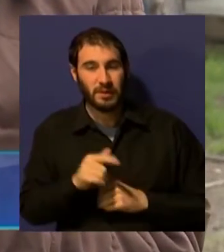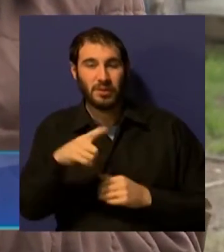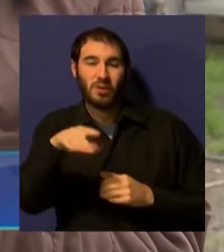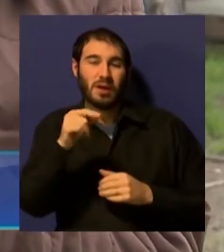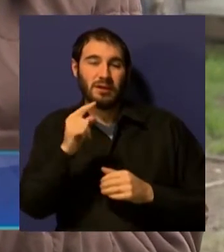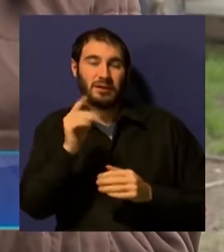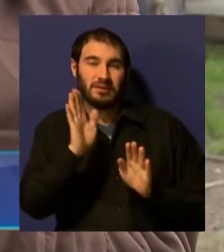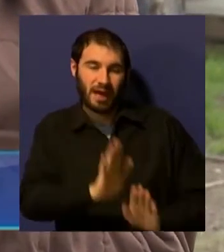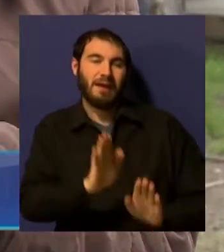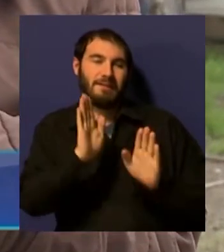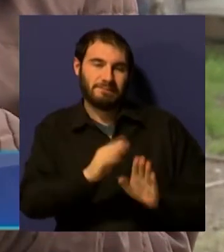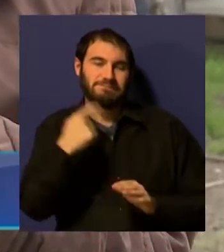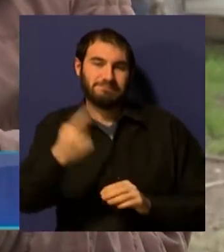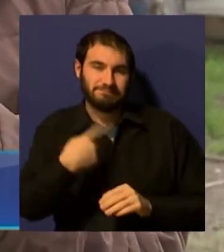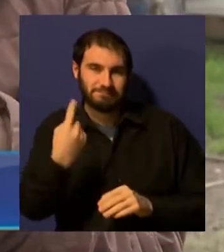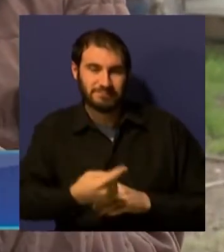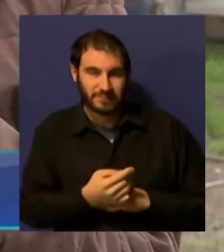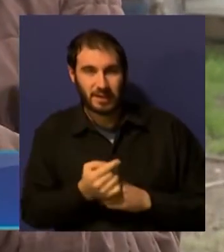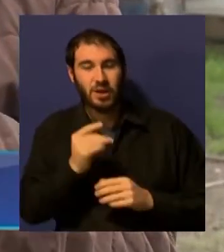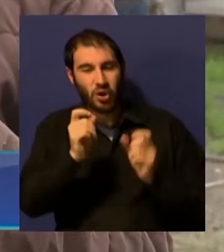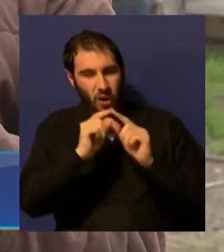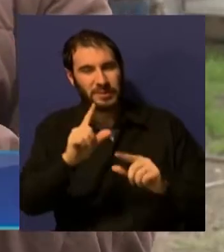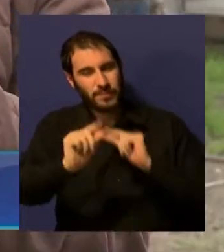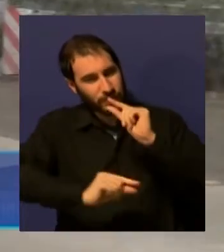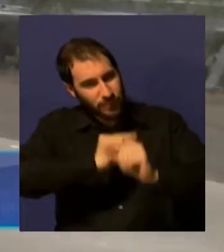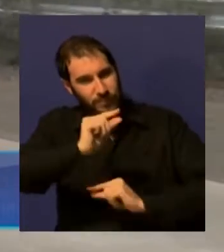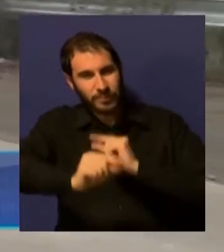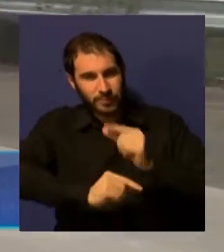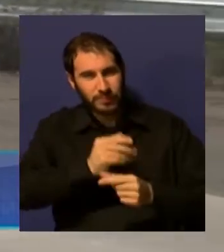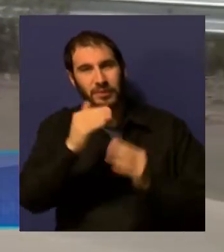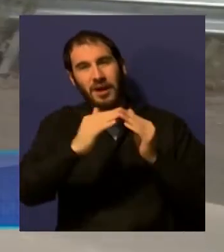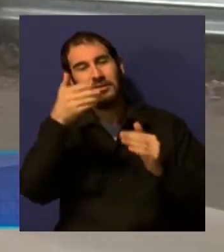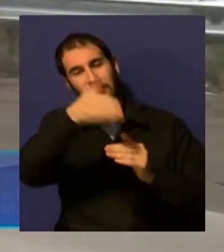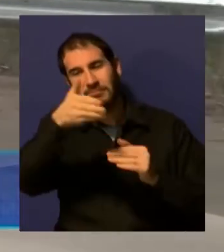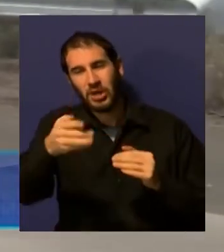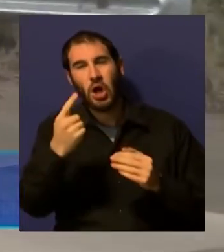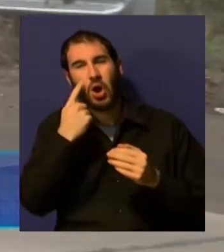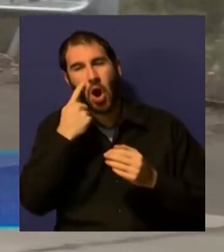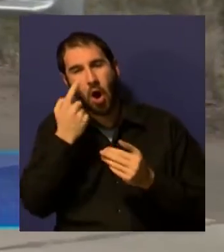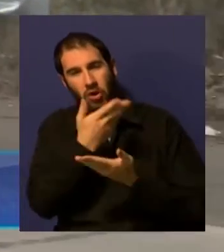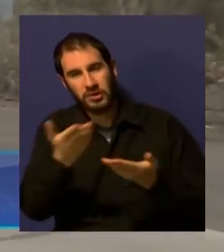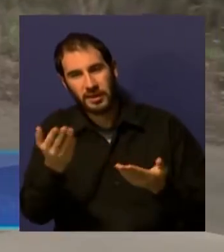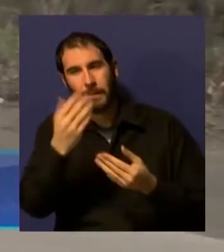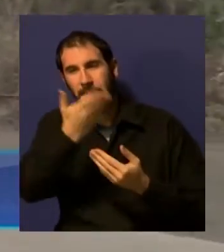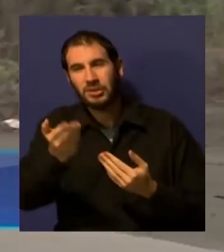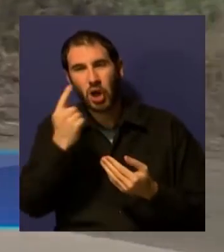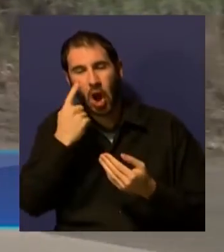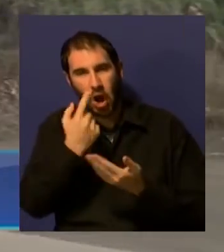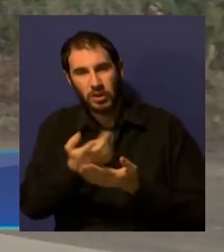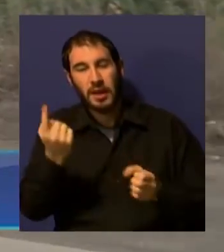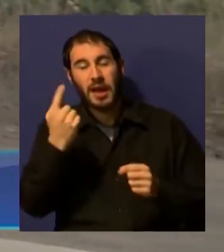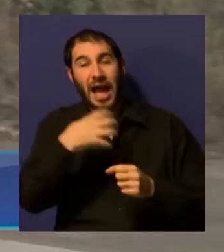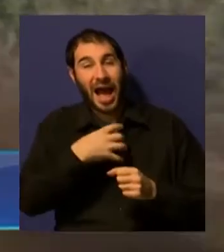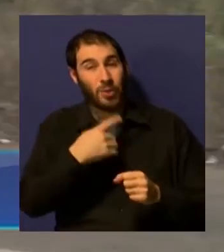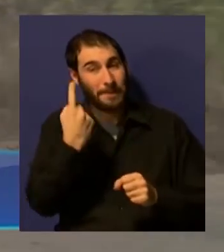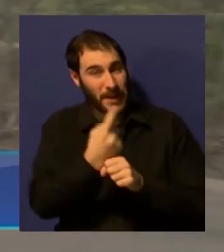cuestión de estar y empezar de a poquito a ir recorriendo las casas, conociendo la gente. El primer aula